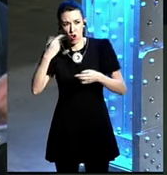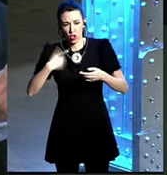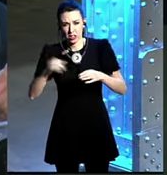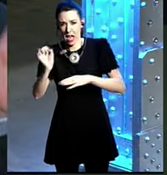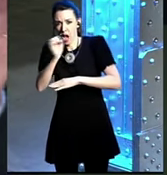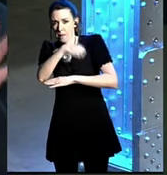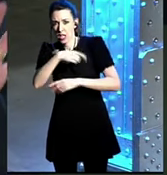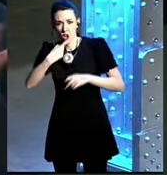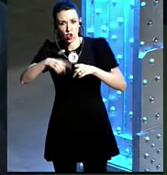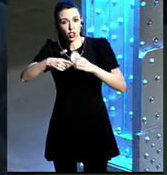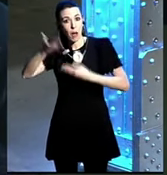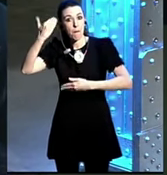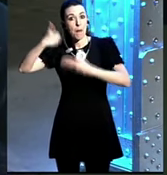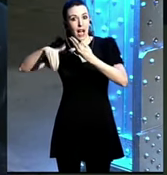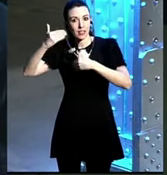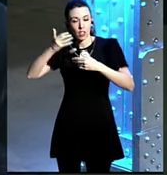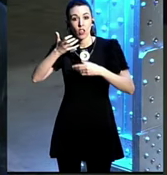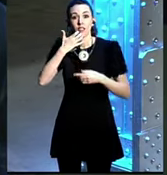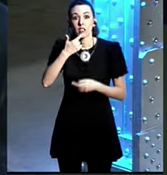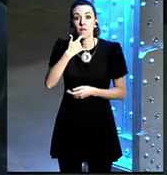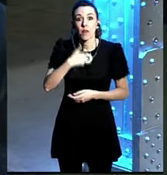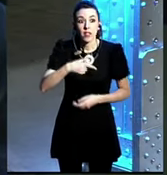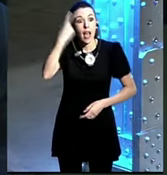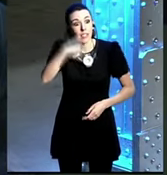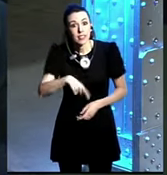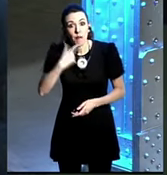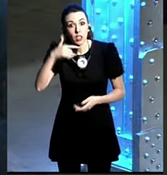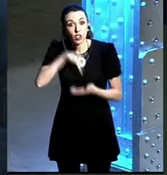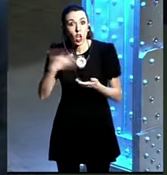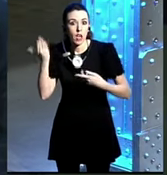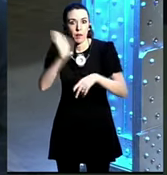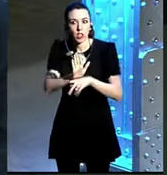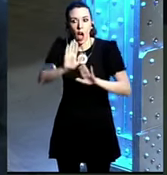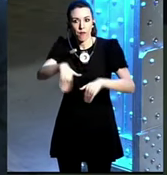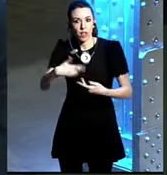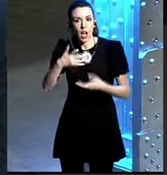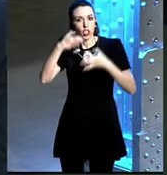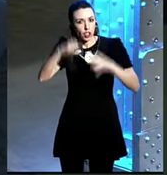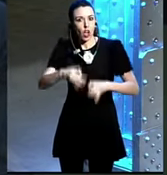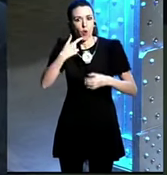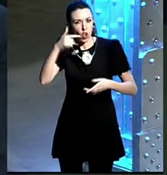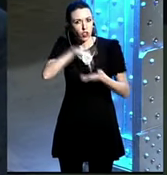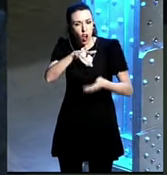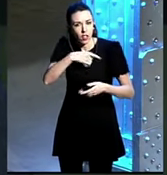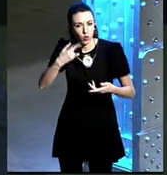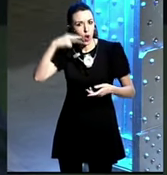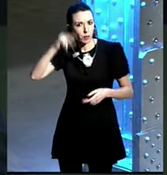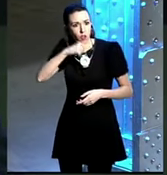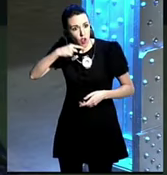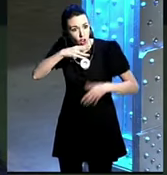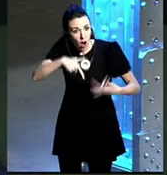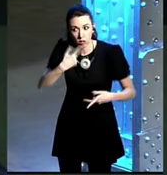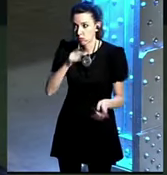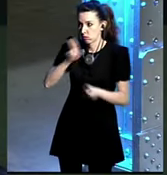todas estas cosas en el pasado. Pero si me dices: ¿sabes qué? Era tan representativo que seguramente querrías experiencias dolorosas ahora, ¿no?